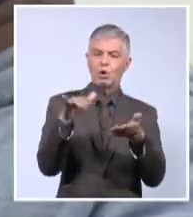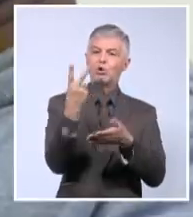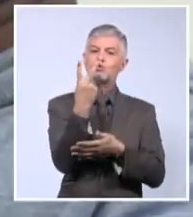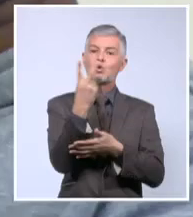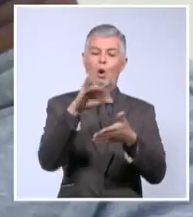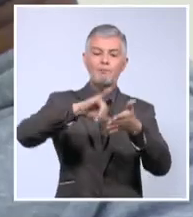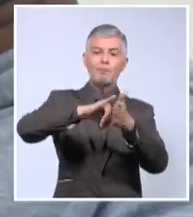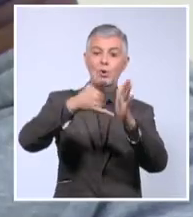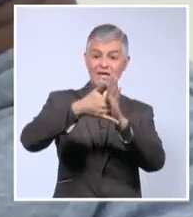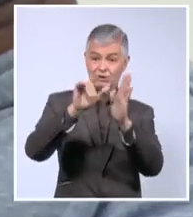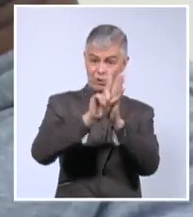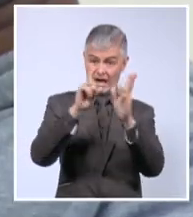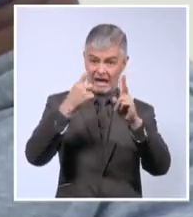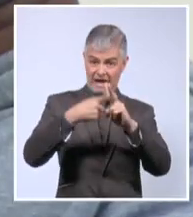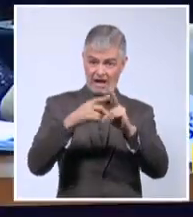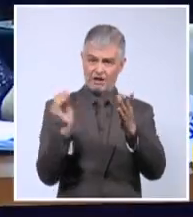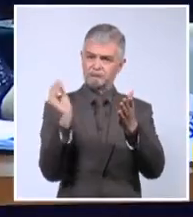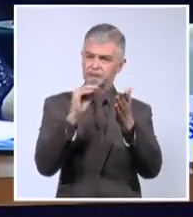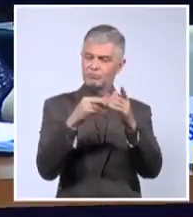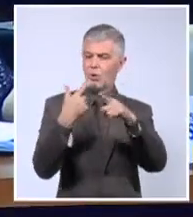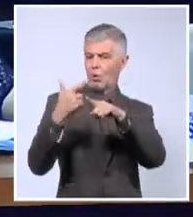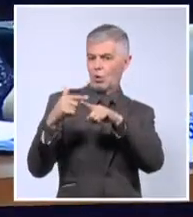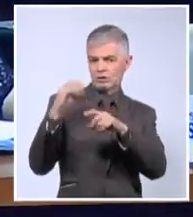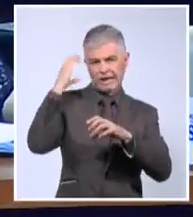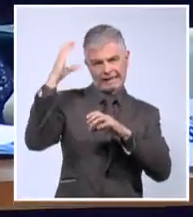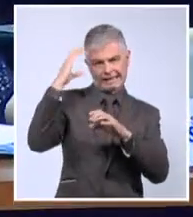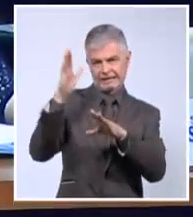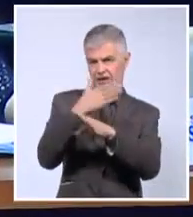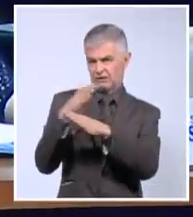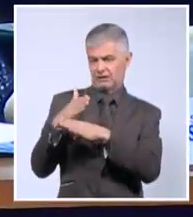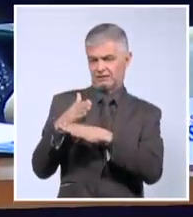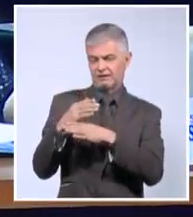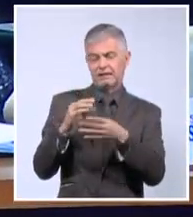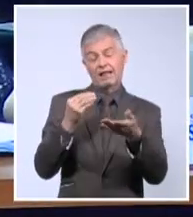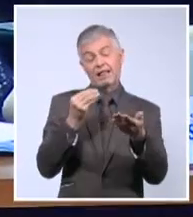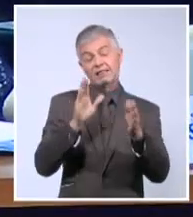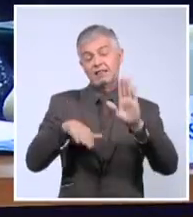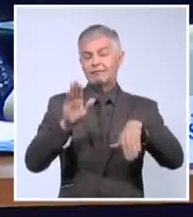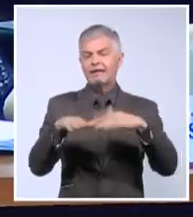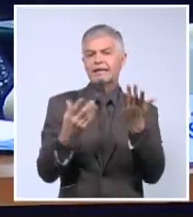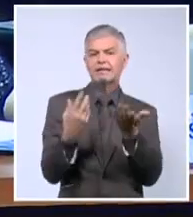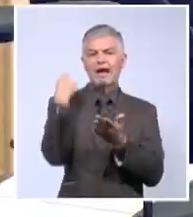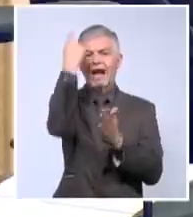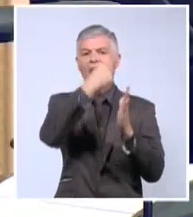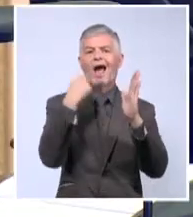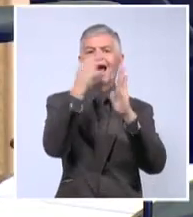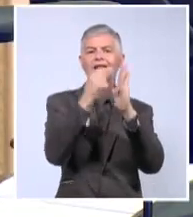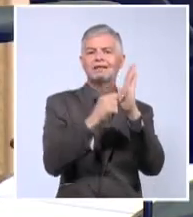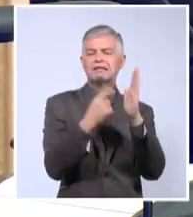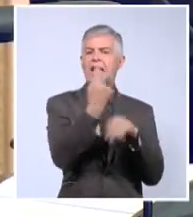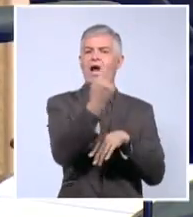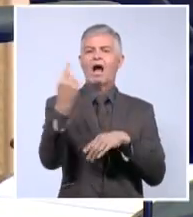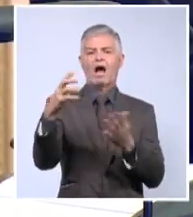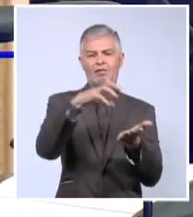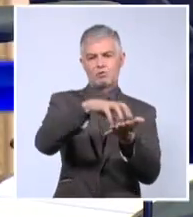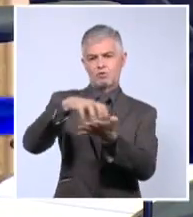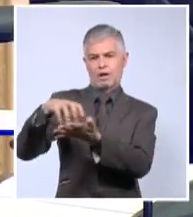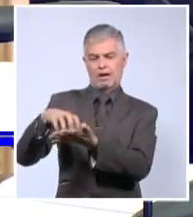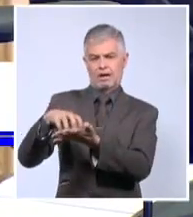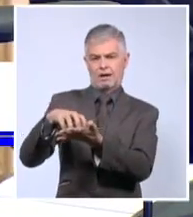leyes a tono con las exigencias y características de cada localidad. Una de las cosas que tenemos que tener en la mente todos los